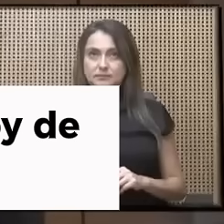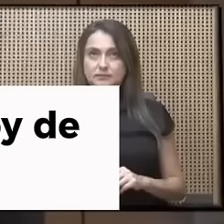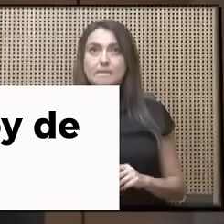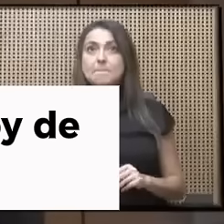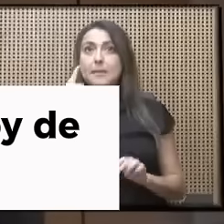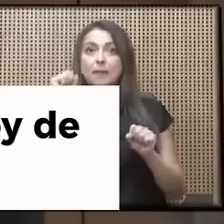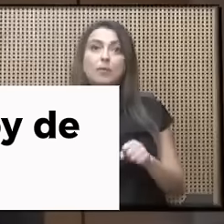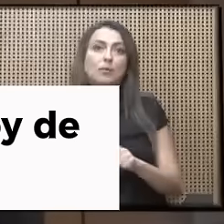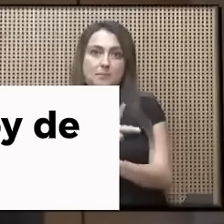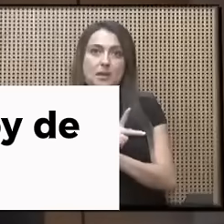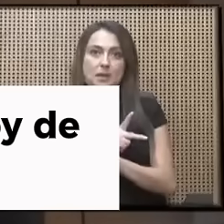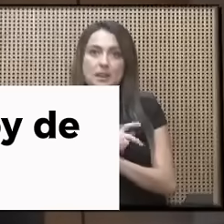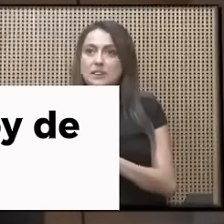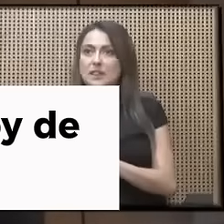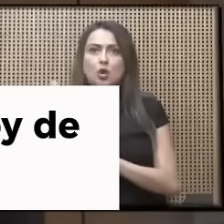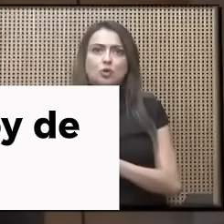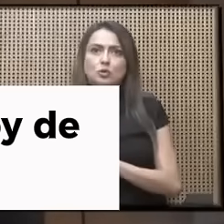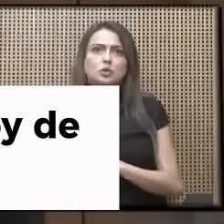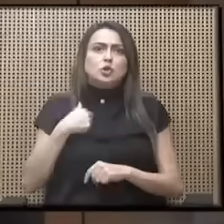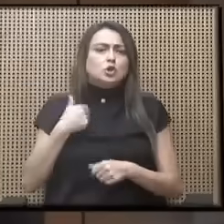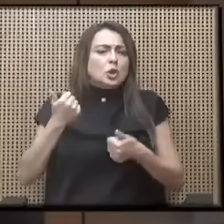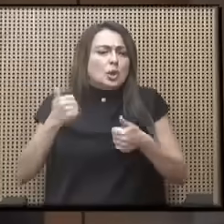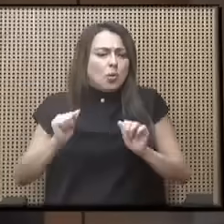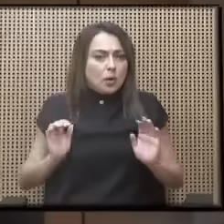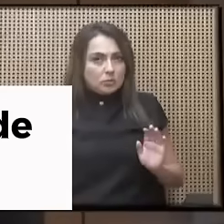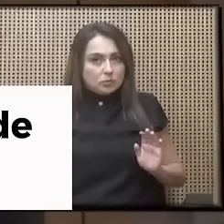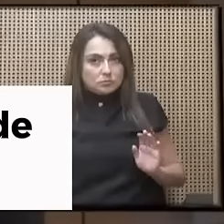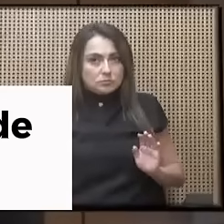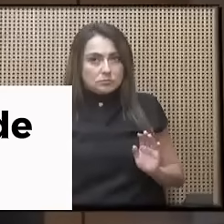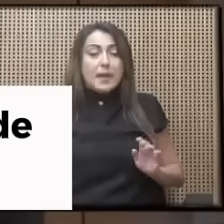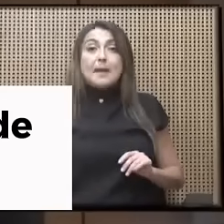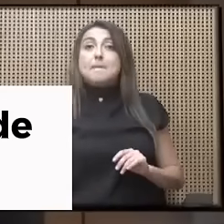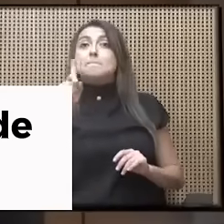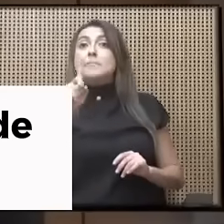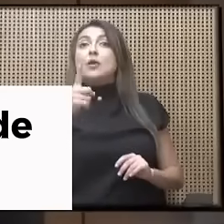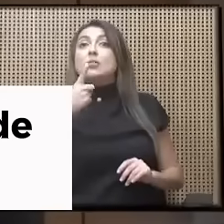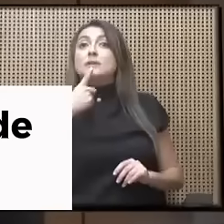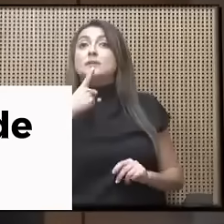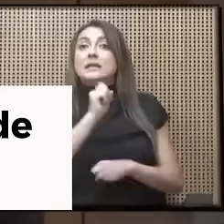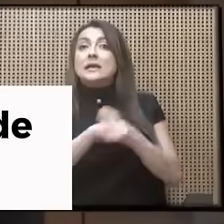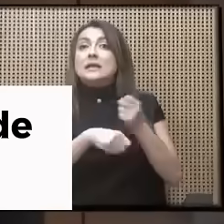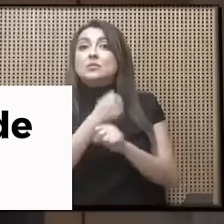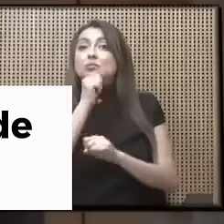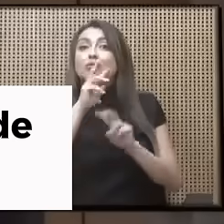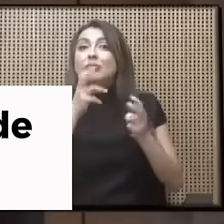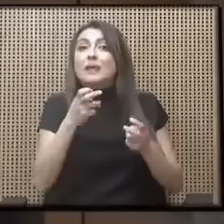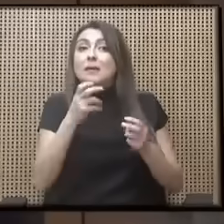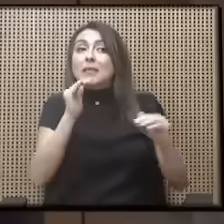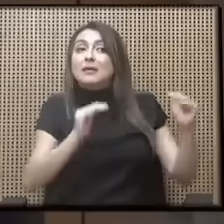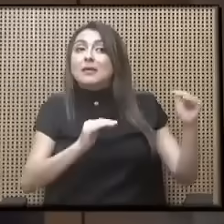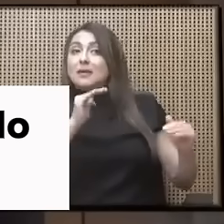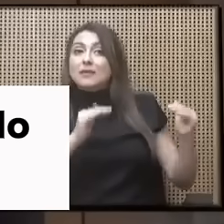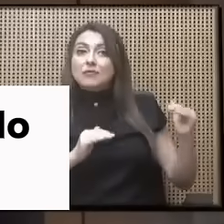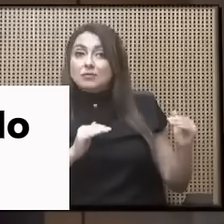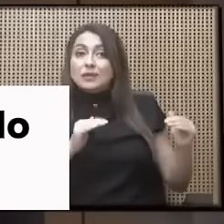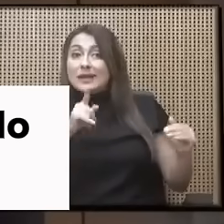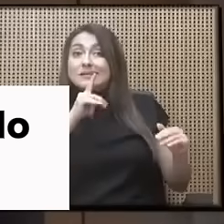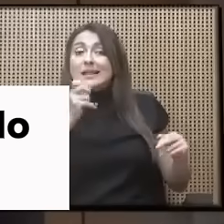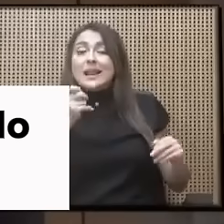para protegerlos de otros, en eso estoy de acuerdo. Pero lo que dice la sala no es un tema de equilibrios.